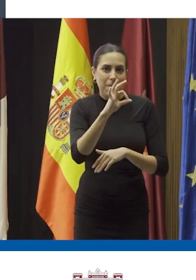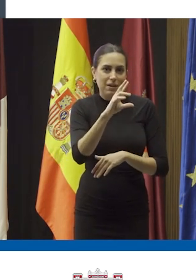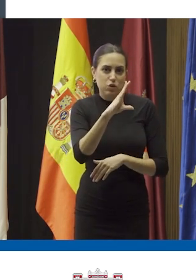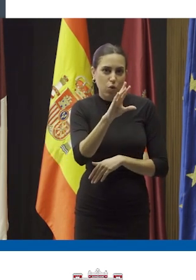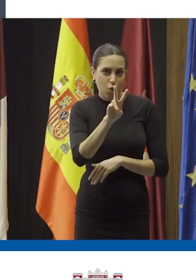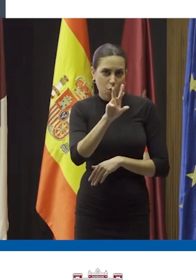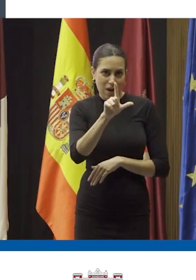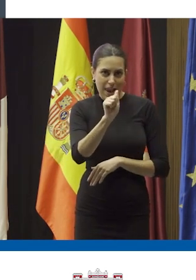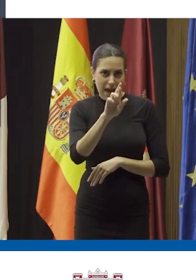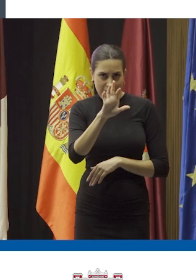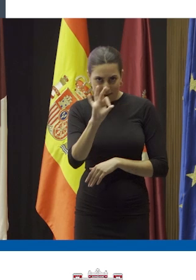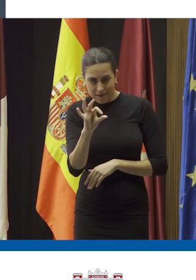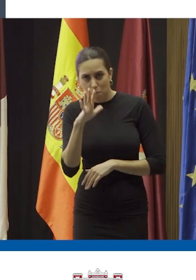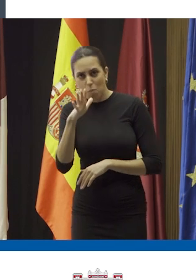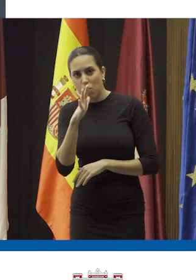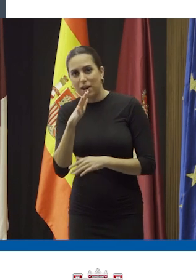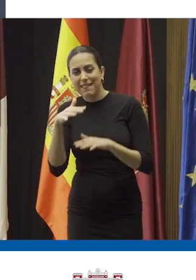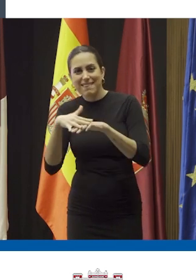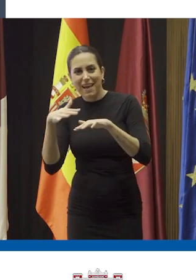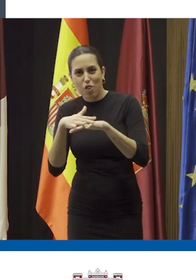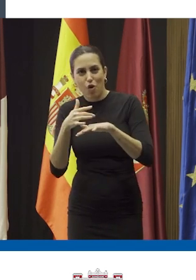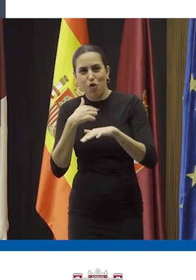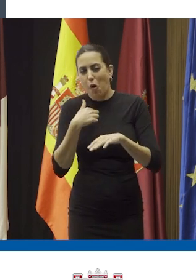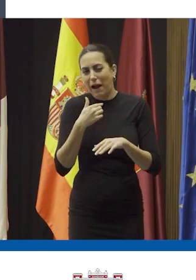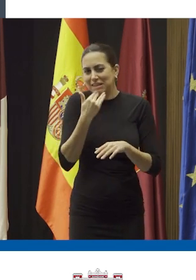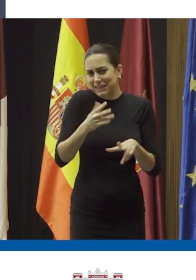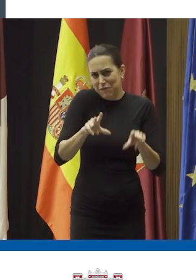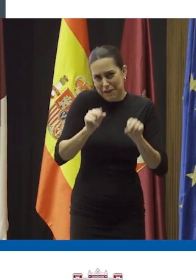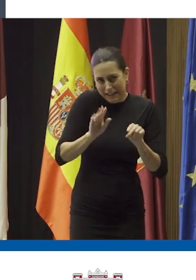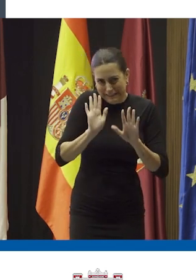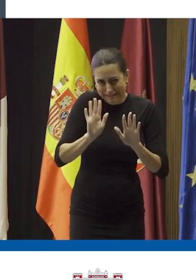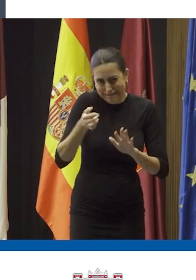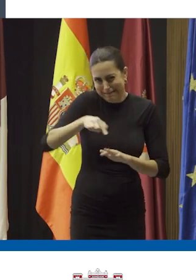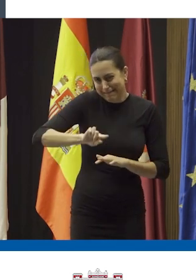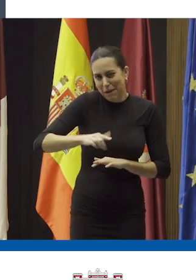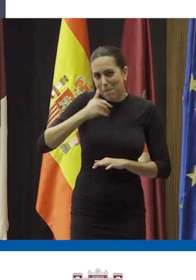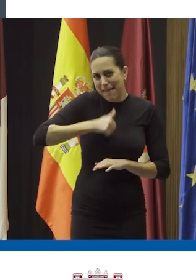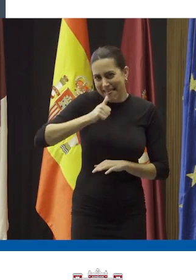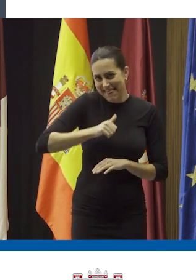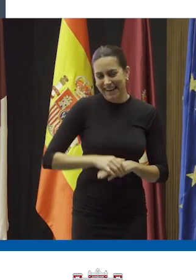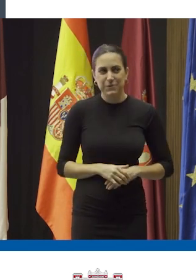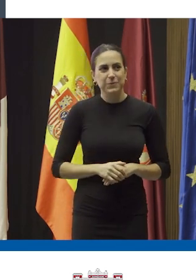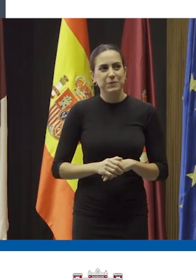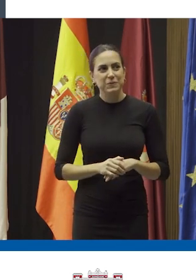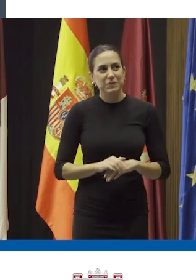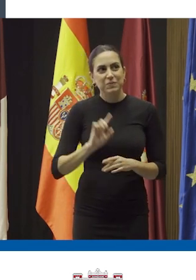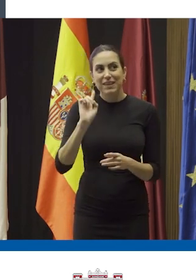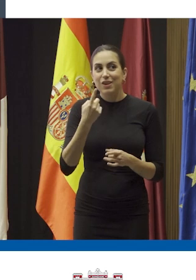venimos, fíjense, hay un avance, estoy acabando. No se desesperen que estoy acabando. Leí una